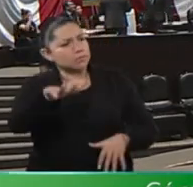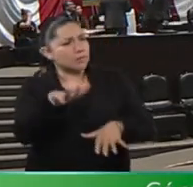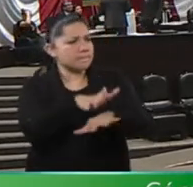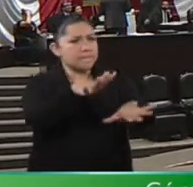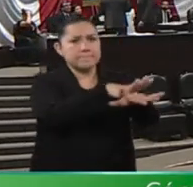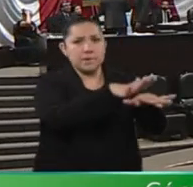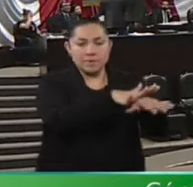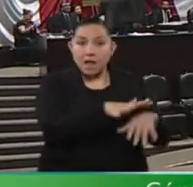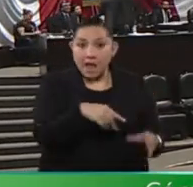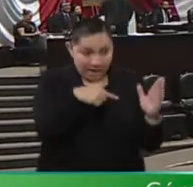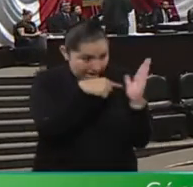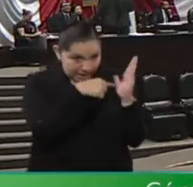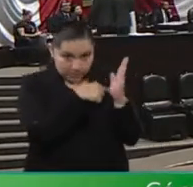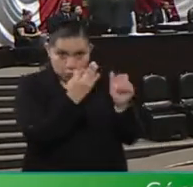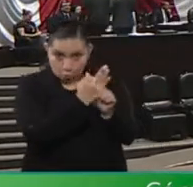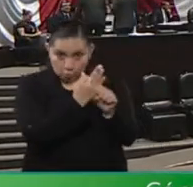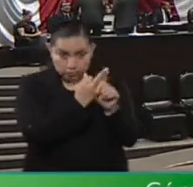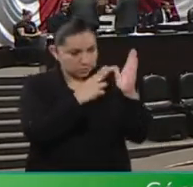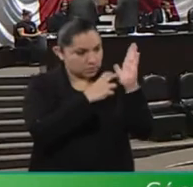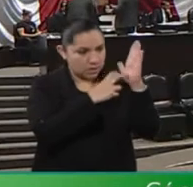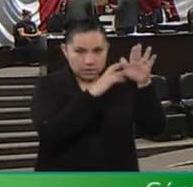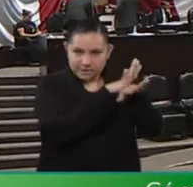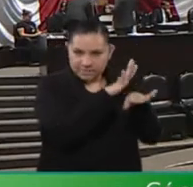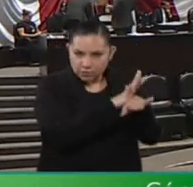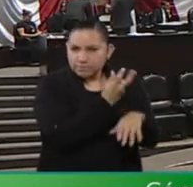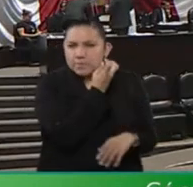el cambio autoritario